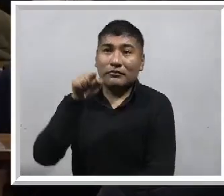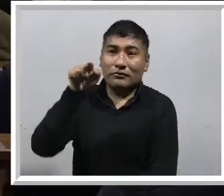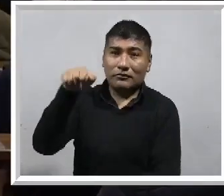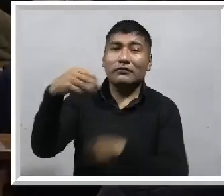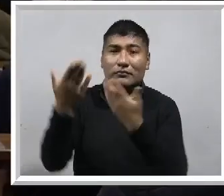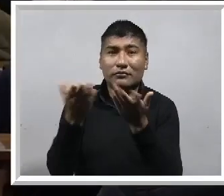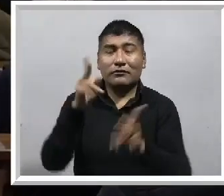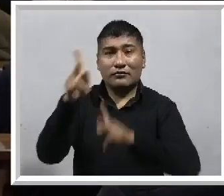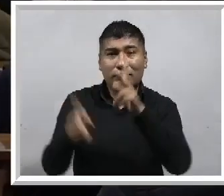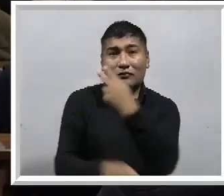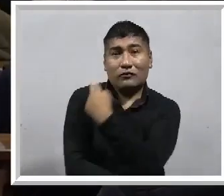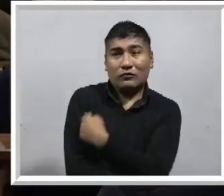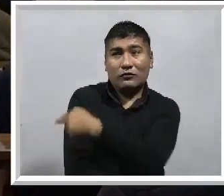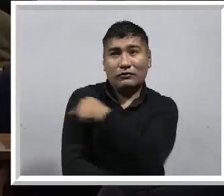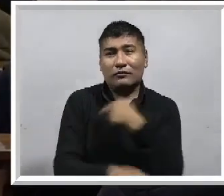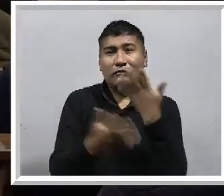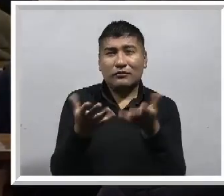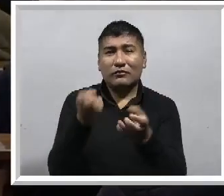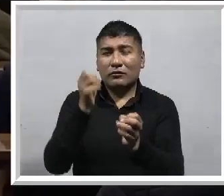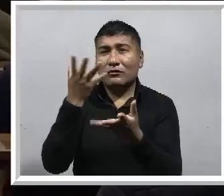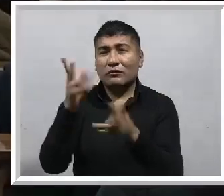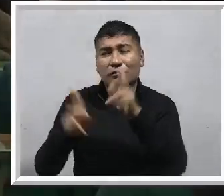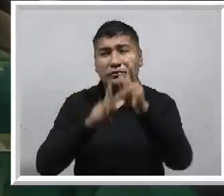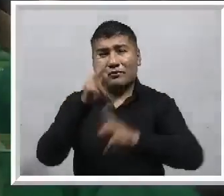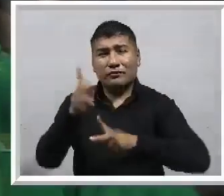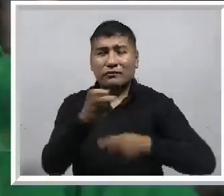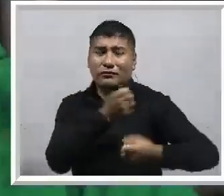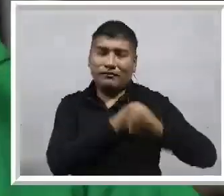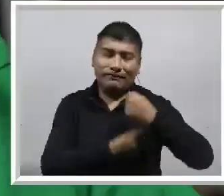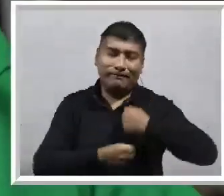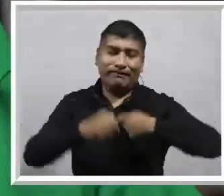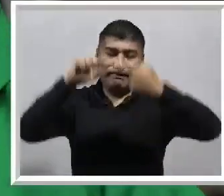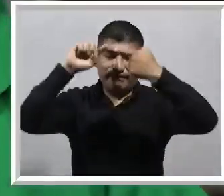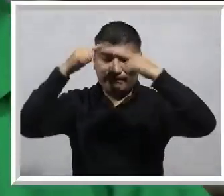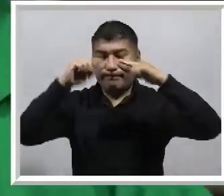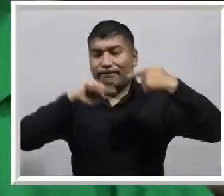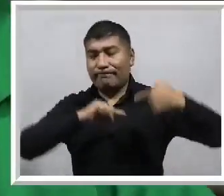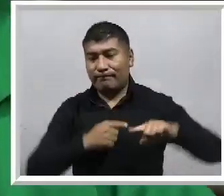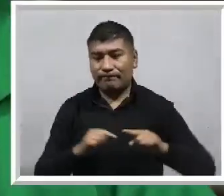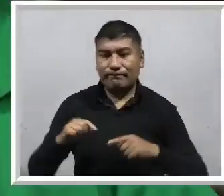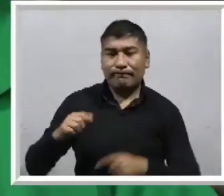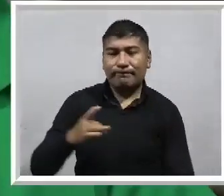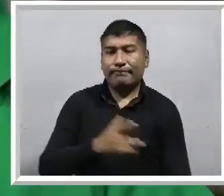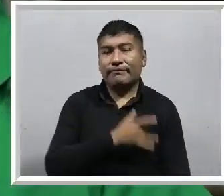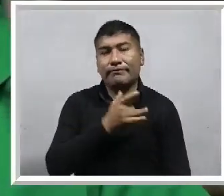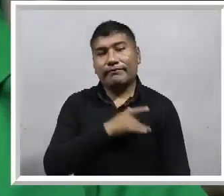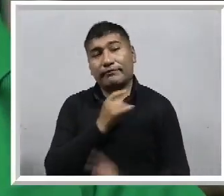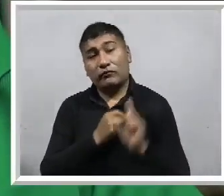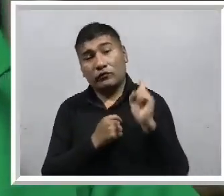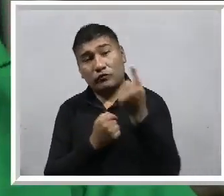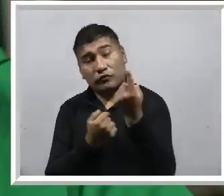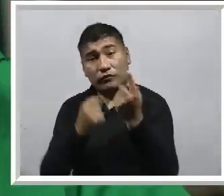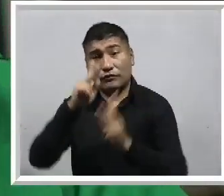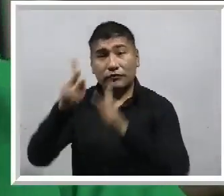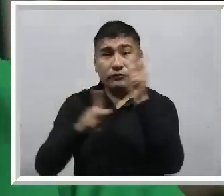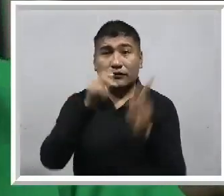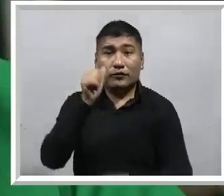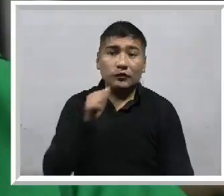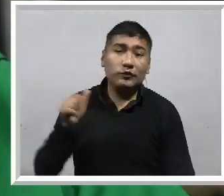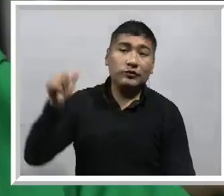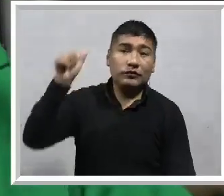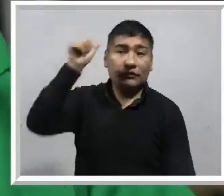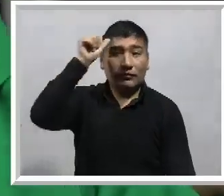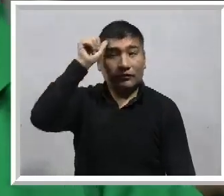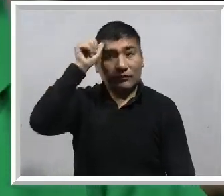bien los hospitales hay mucha gente que sufre que está solo sola personas de la tercera edad